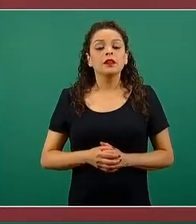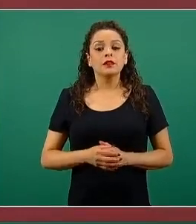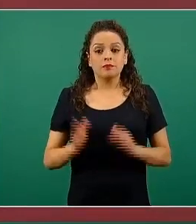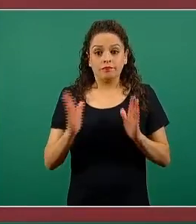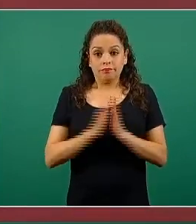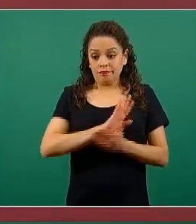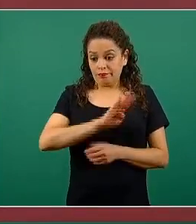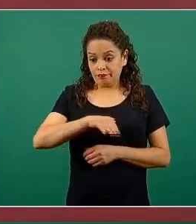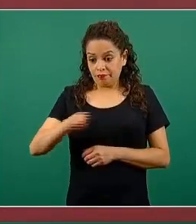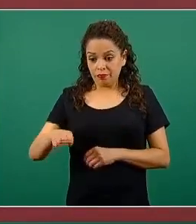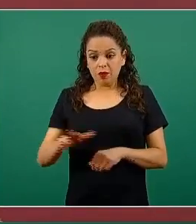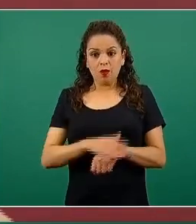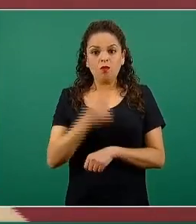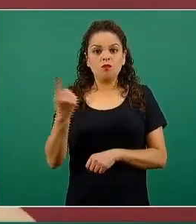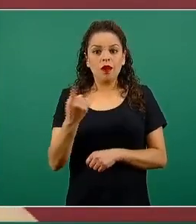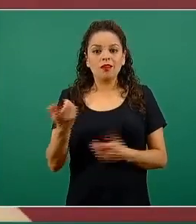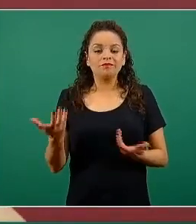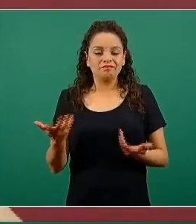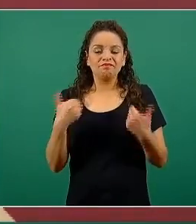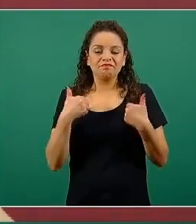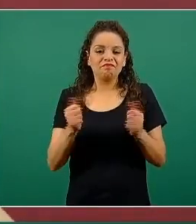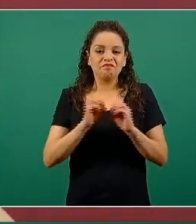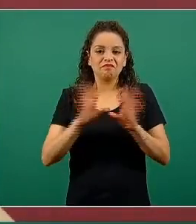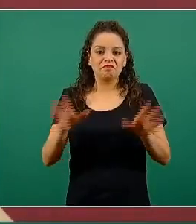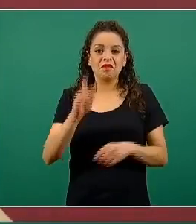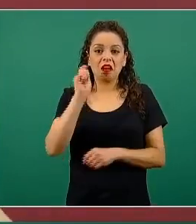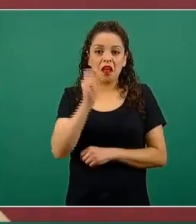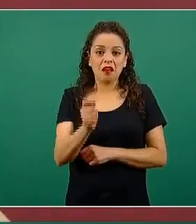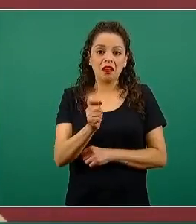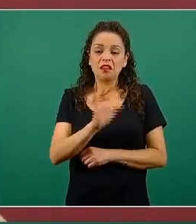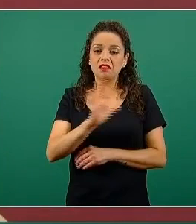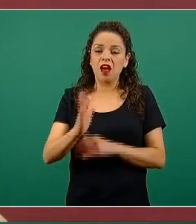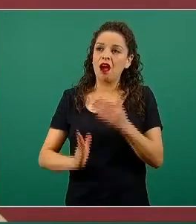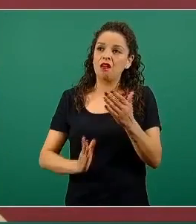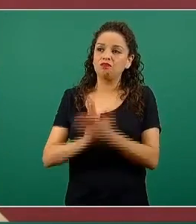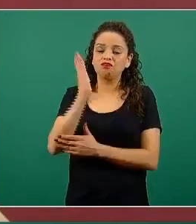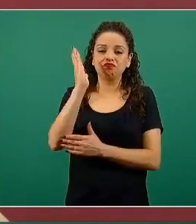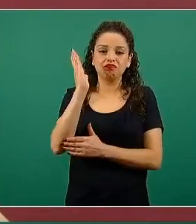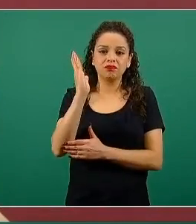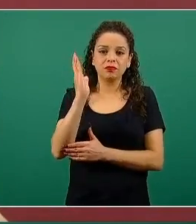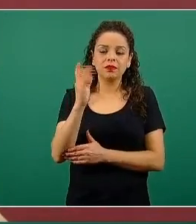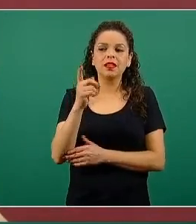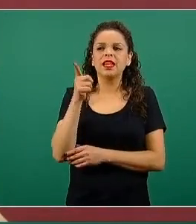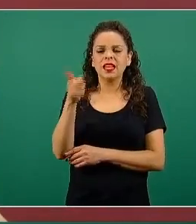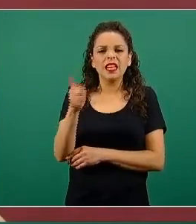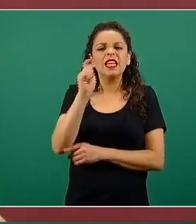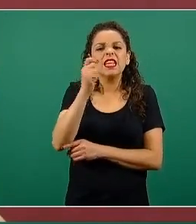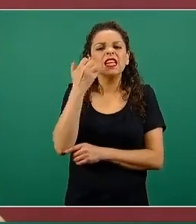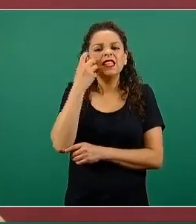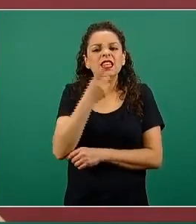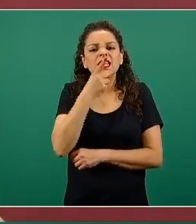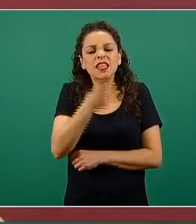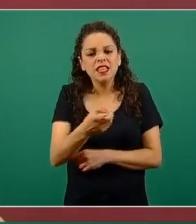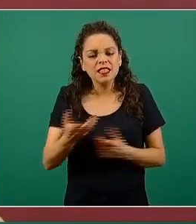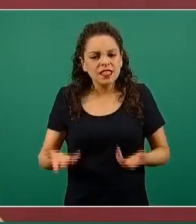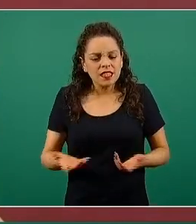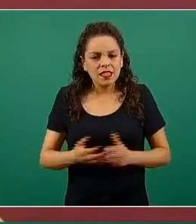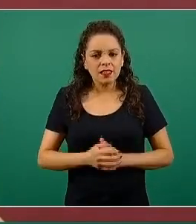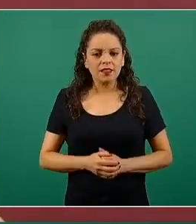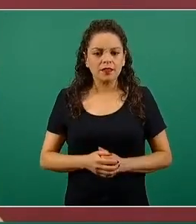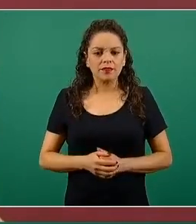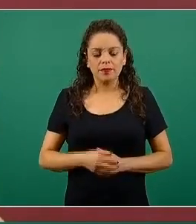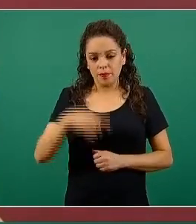es consecuencia de un sistema que ha sido rebasado. A lo que se refirió el doctor Graue, y lo dijo en sus palabras introductorias, es